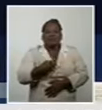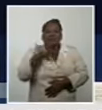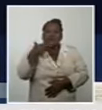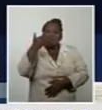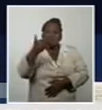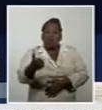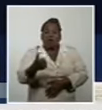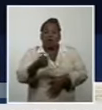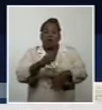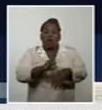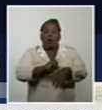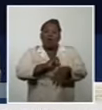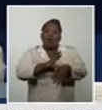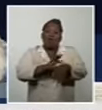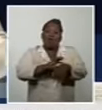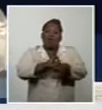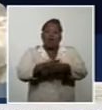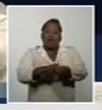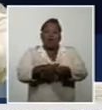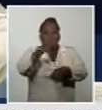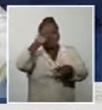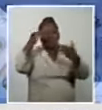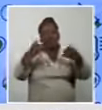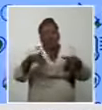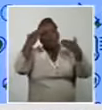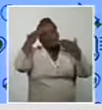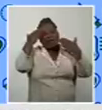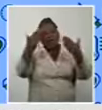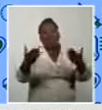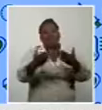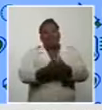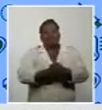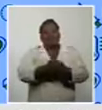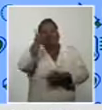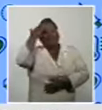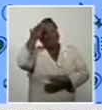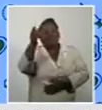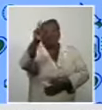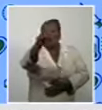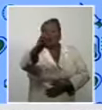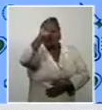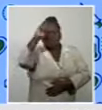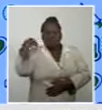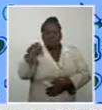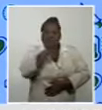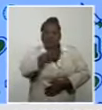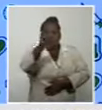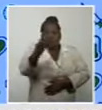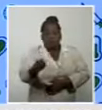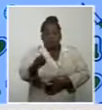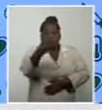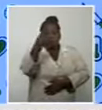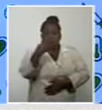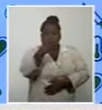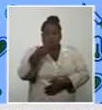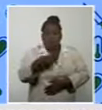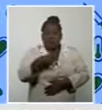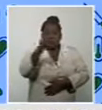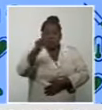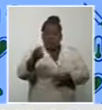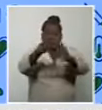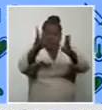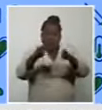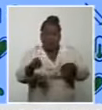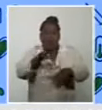salud en general. Muchas gracias. El agradecimiento para usted, doctor, para los corresponsales por sus preguntas, usuarios de redes sociales y